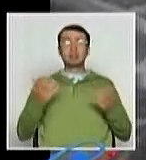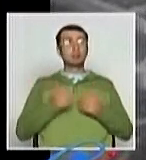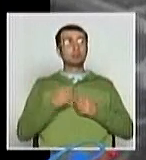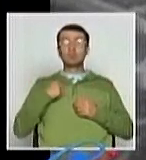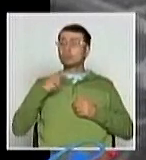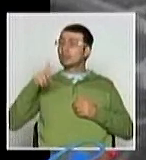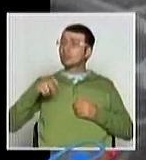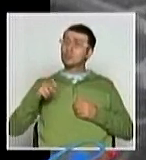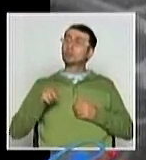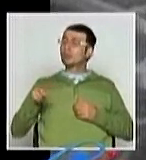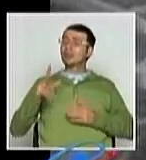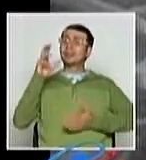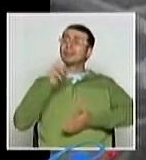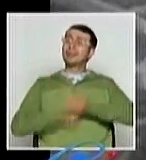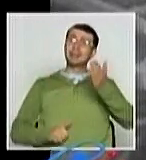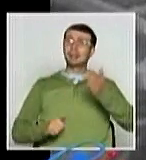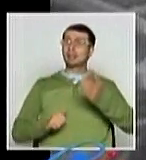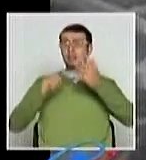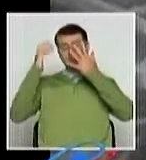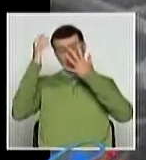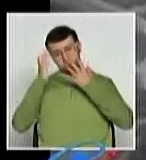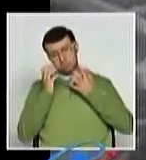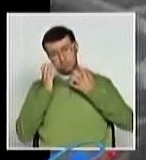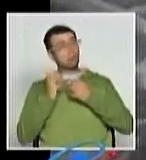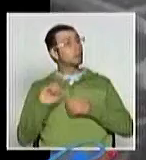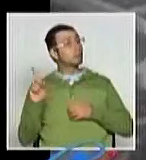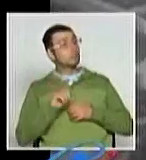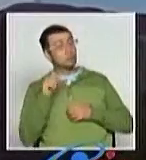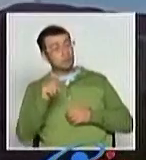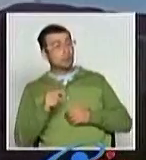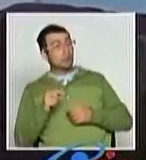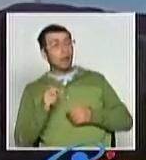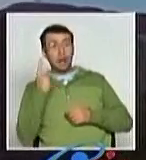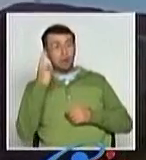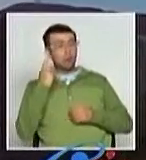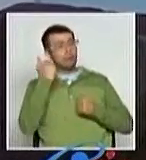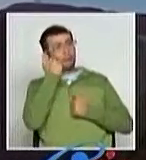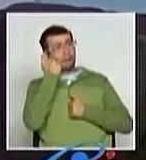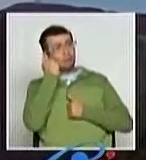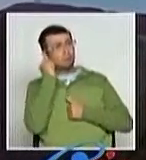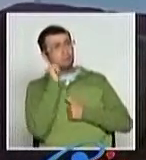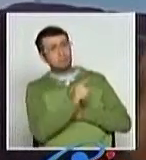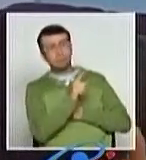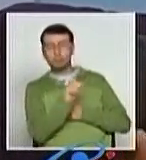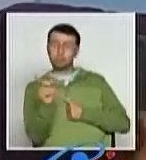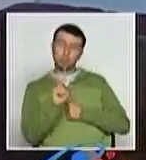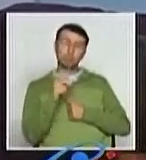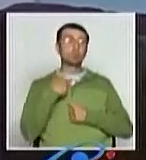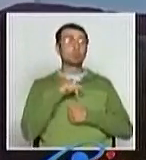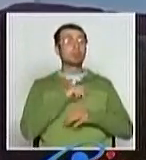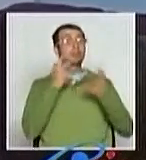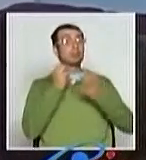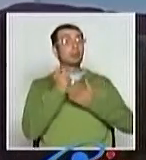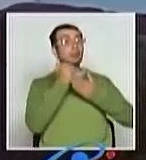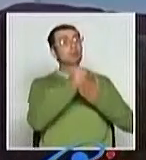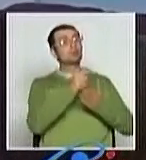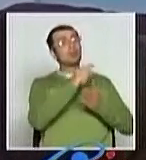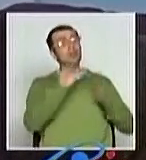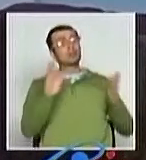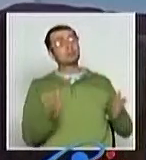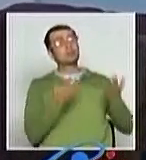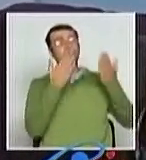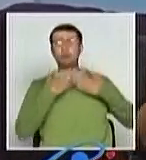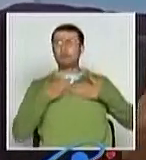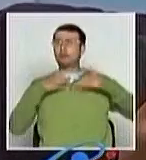depresión es que la psicología positiva no cataloga ninguna enfermedad mental nosotros lo que ayudamos que la gente busque el bienestar sin